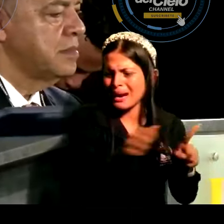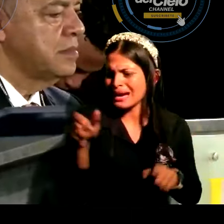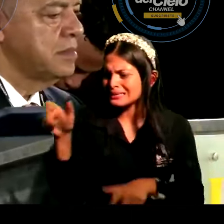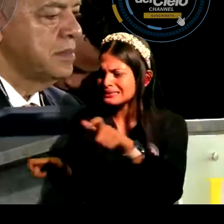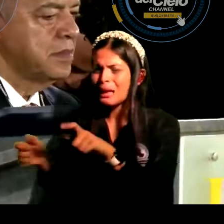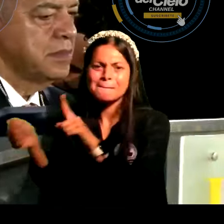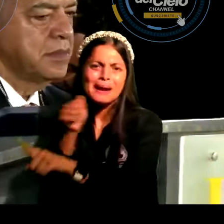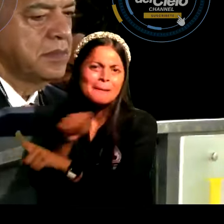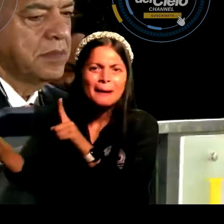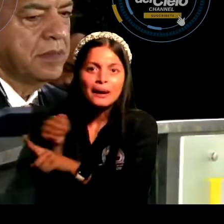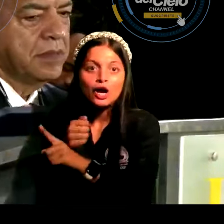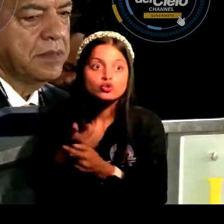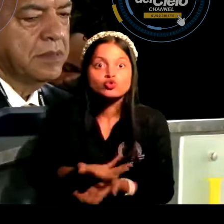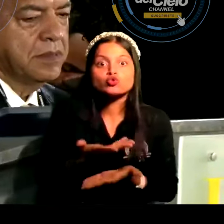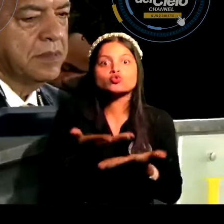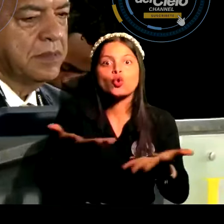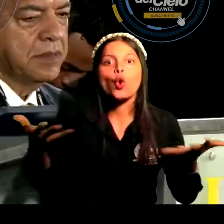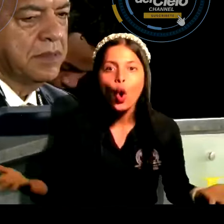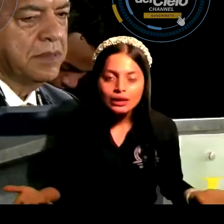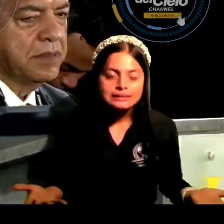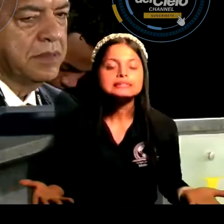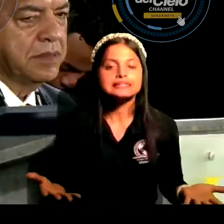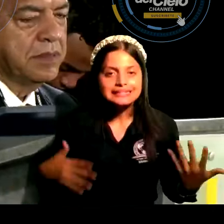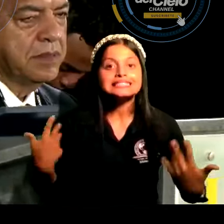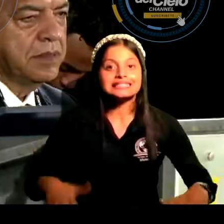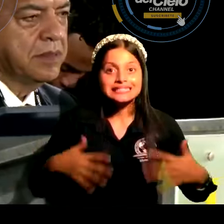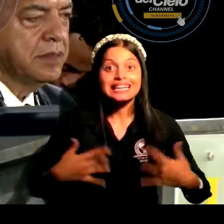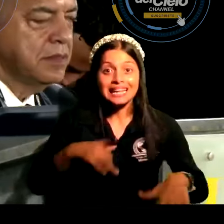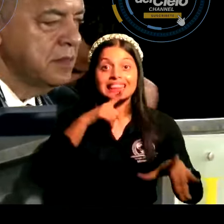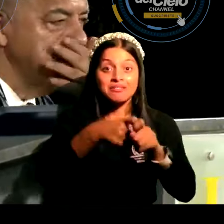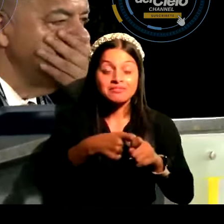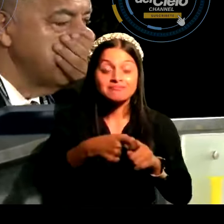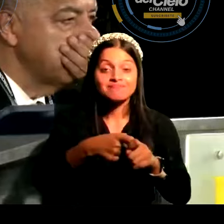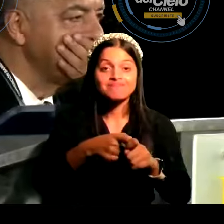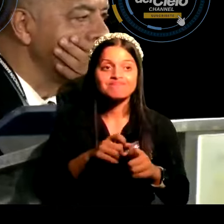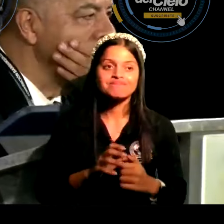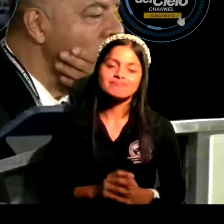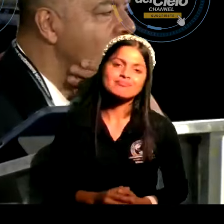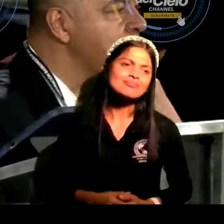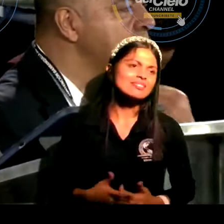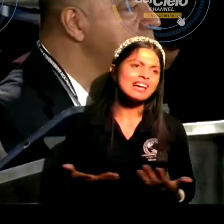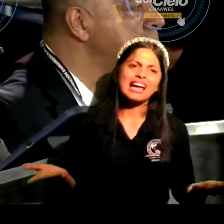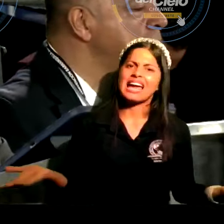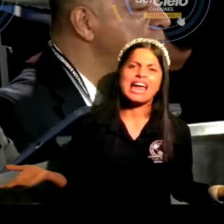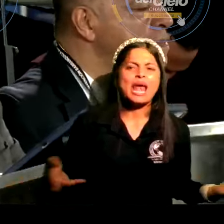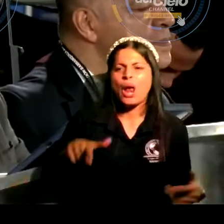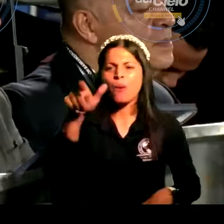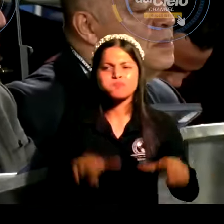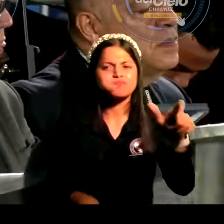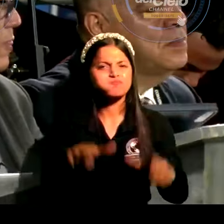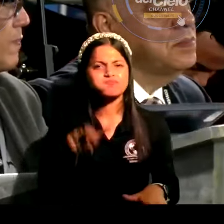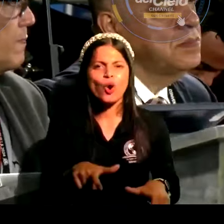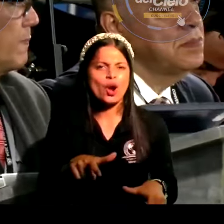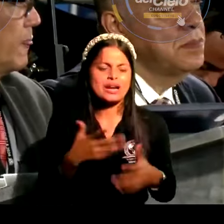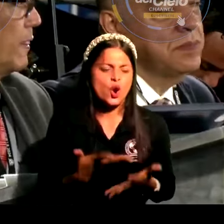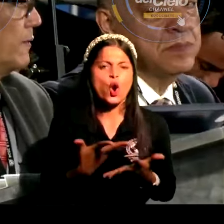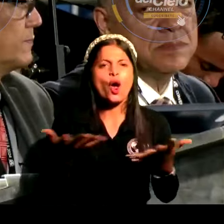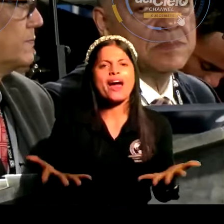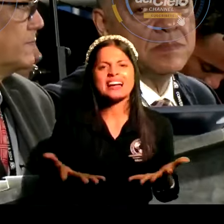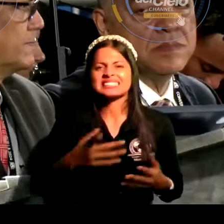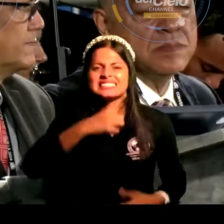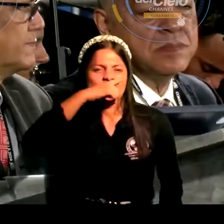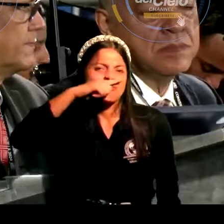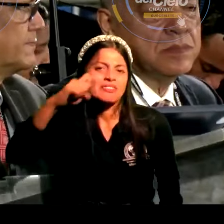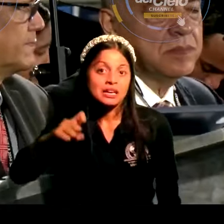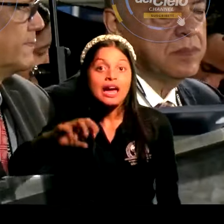se corrompen cada día. Alguien dijo, es que la corrupción es inherente al ser humano, y tiene